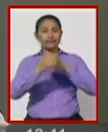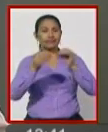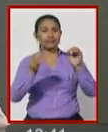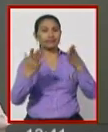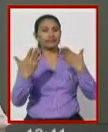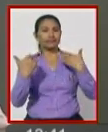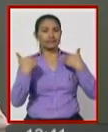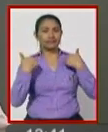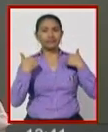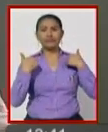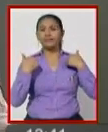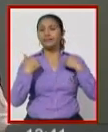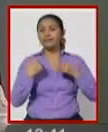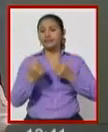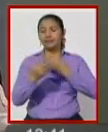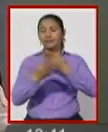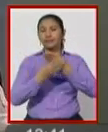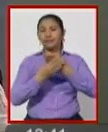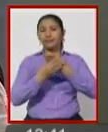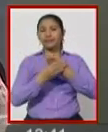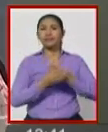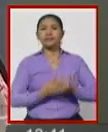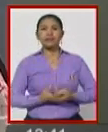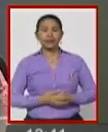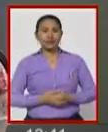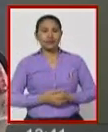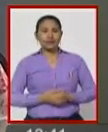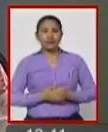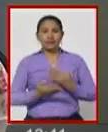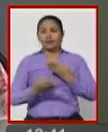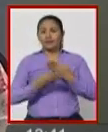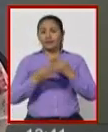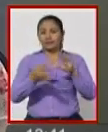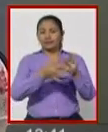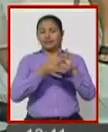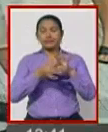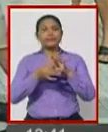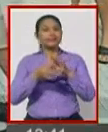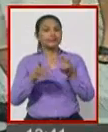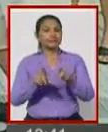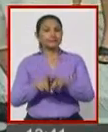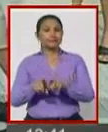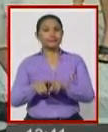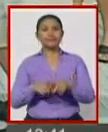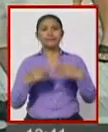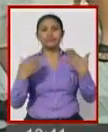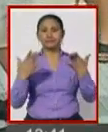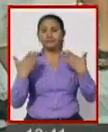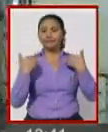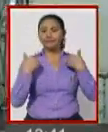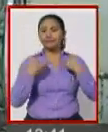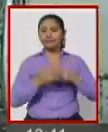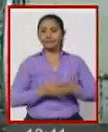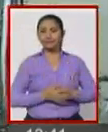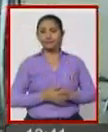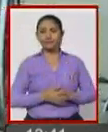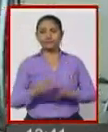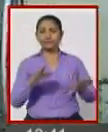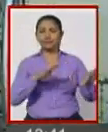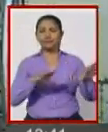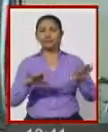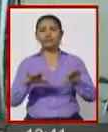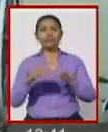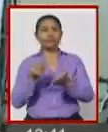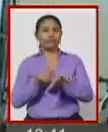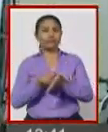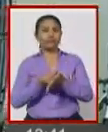oficinas que tiene la entidad bancaria, en este caso el Banco de la Unión. Y bueno, están realizando